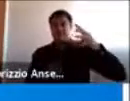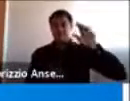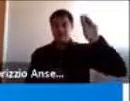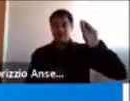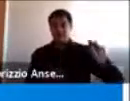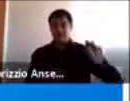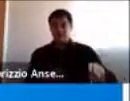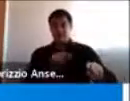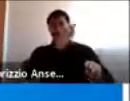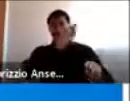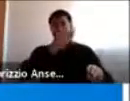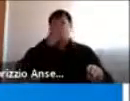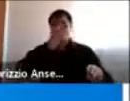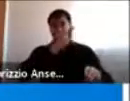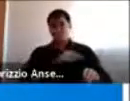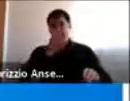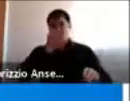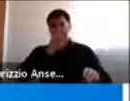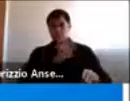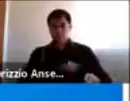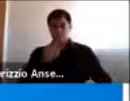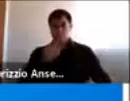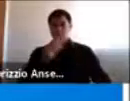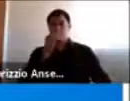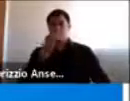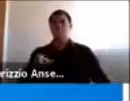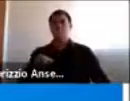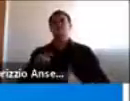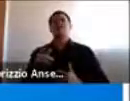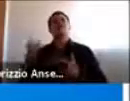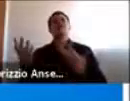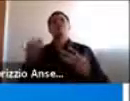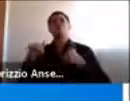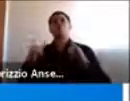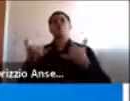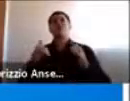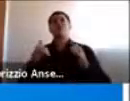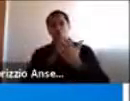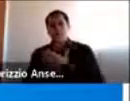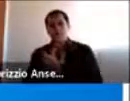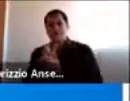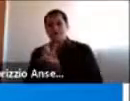progresivamente avanzar desde letras a sílabas y luego a palabras